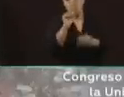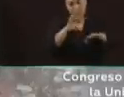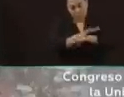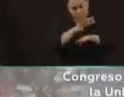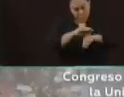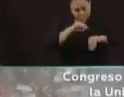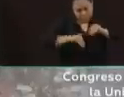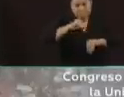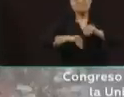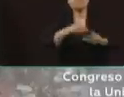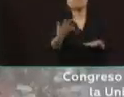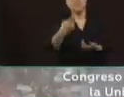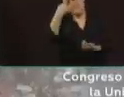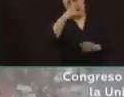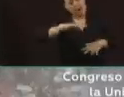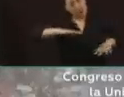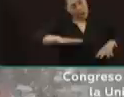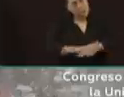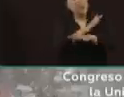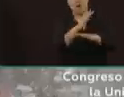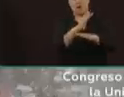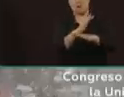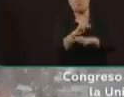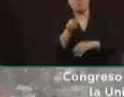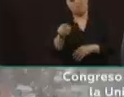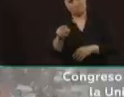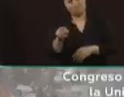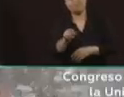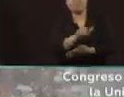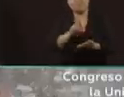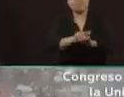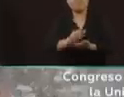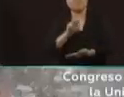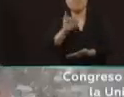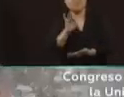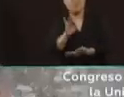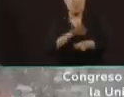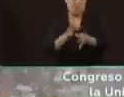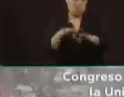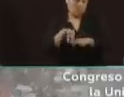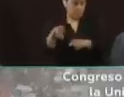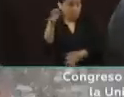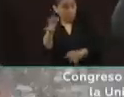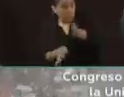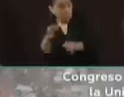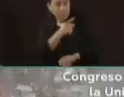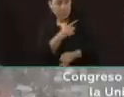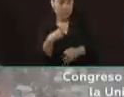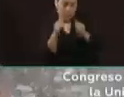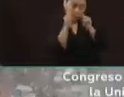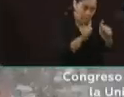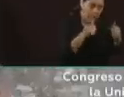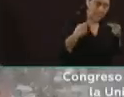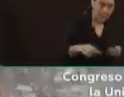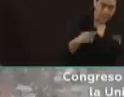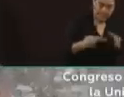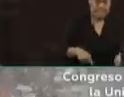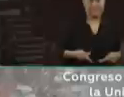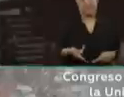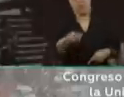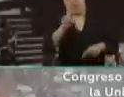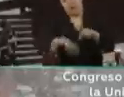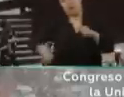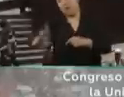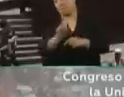para cambiar el Poder Judicial, ponerlo al servicio de la gente, acabar el último reducto que tiene